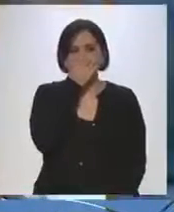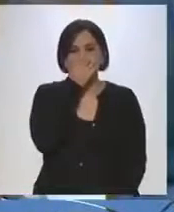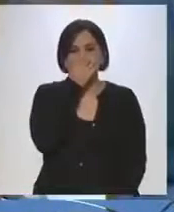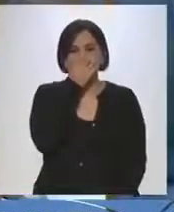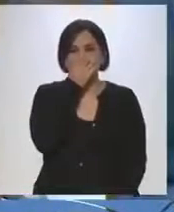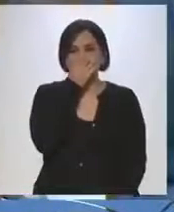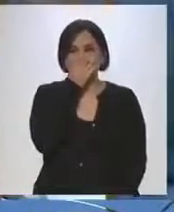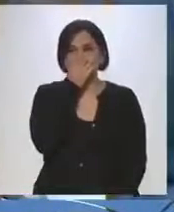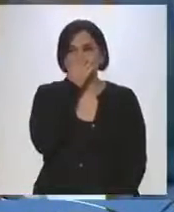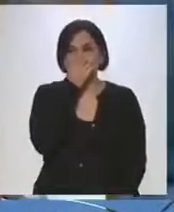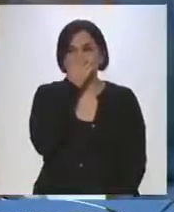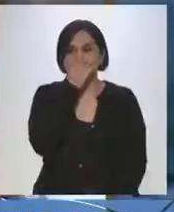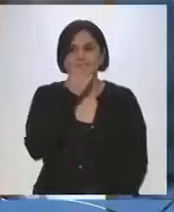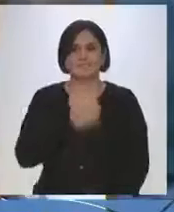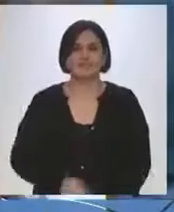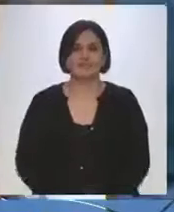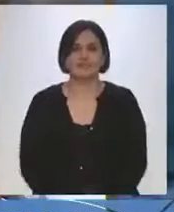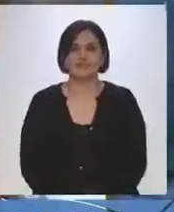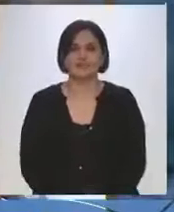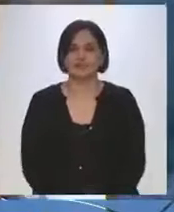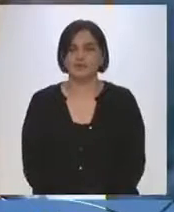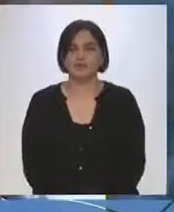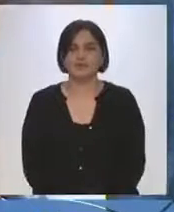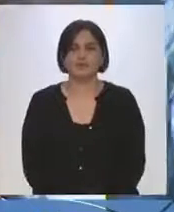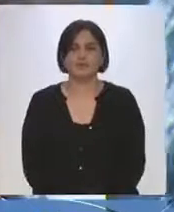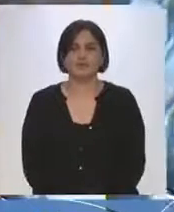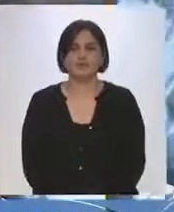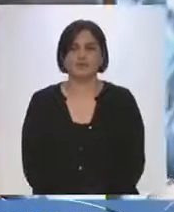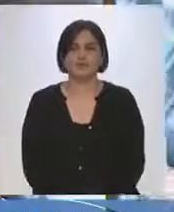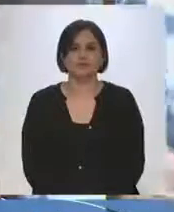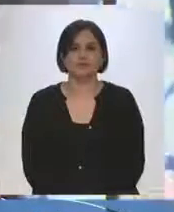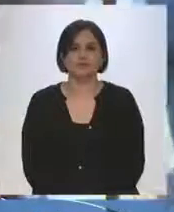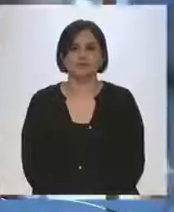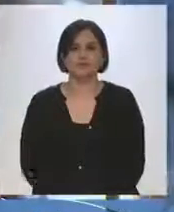Luego de la intervención del senador Moreira, vamos a dejar al senador García.